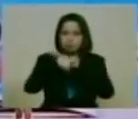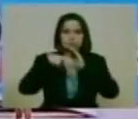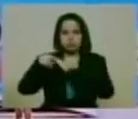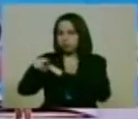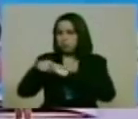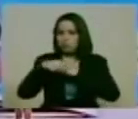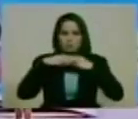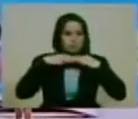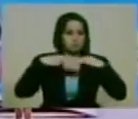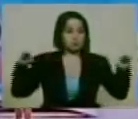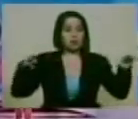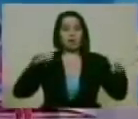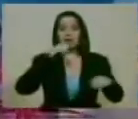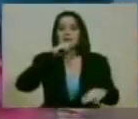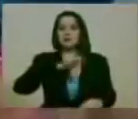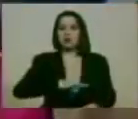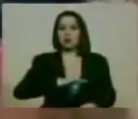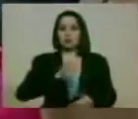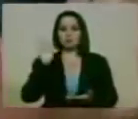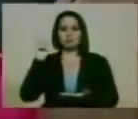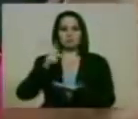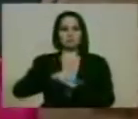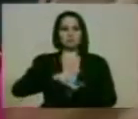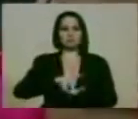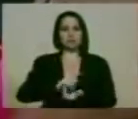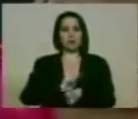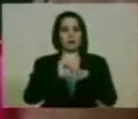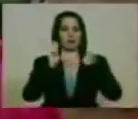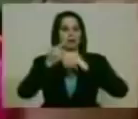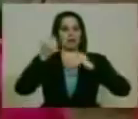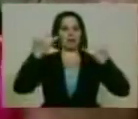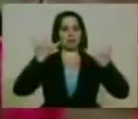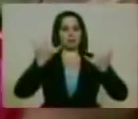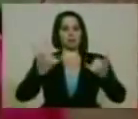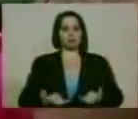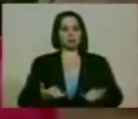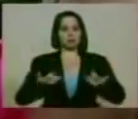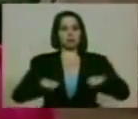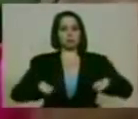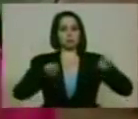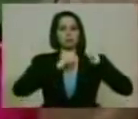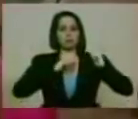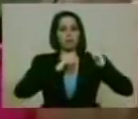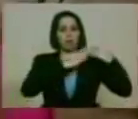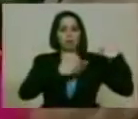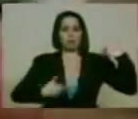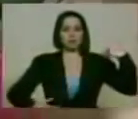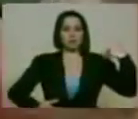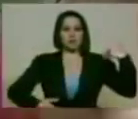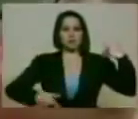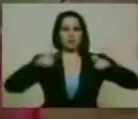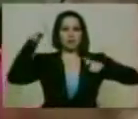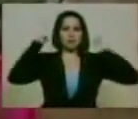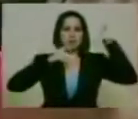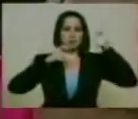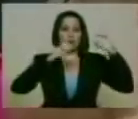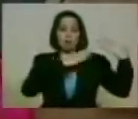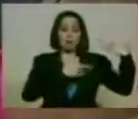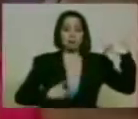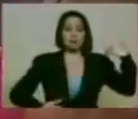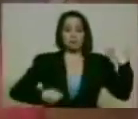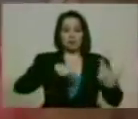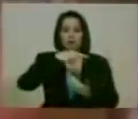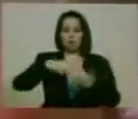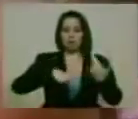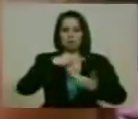puerta grande de la historia y se convirtiera en presidente de la República, el presidente revolucionario